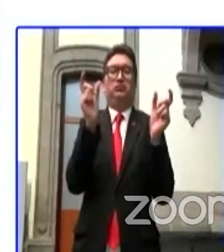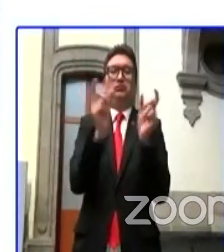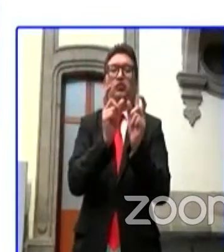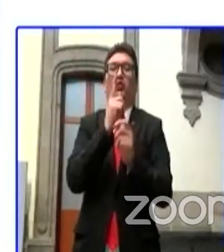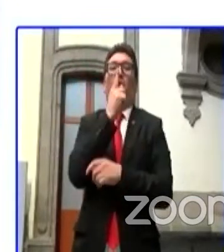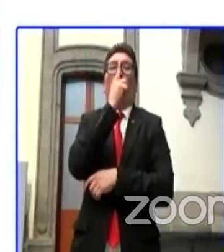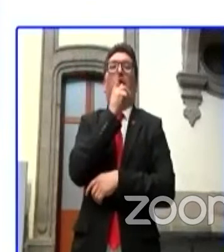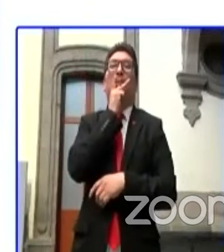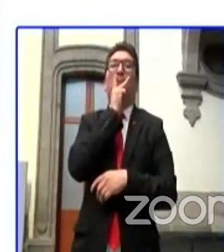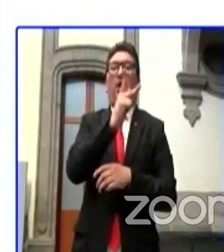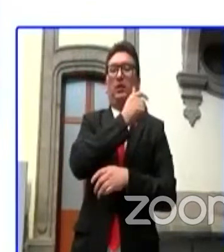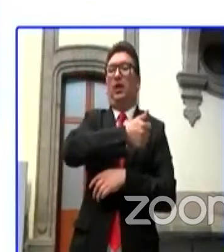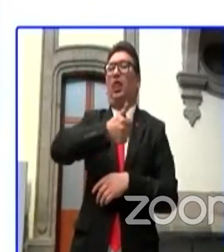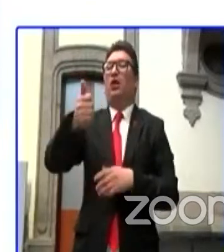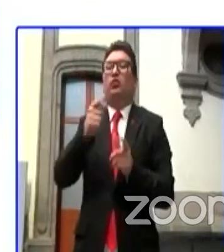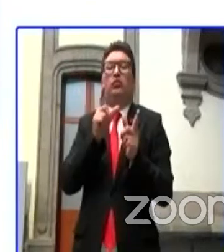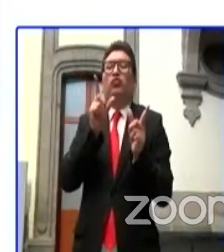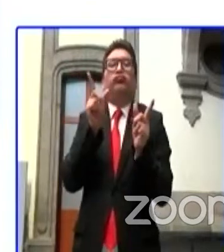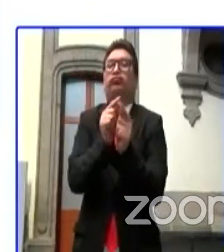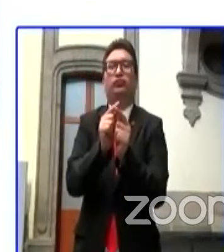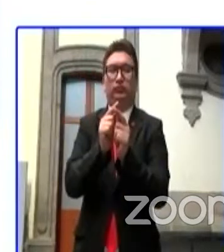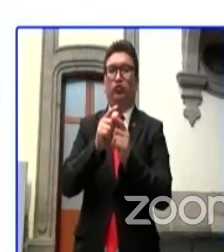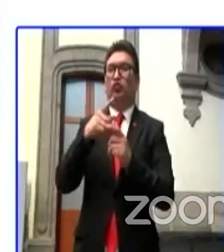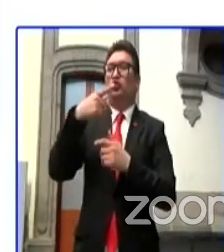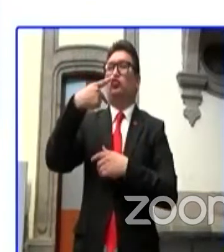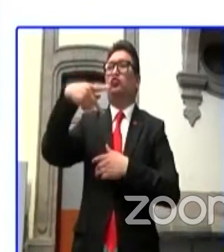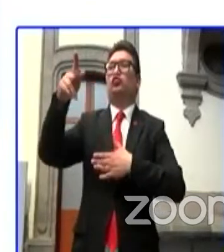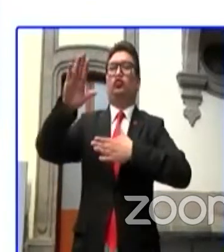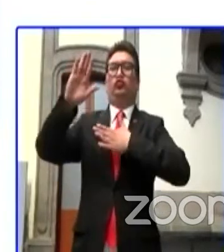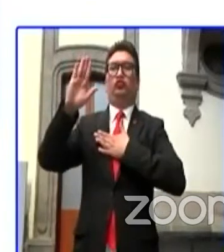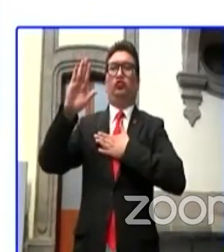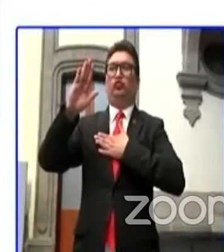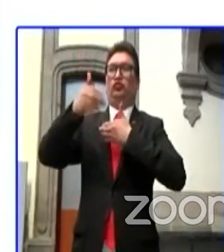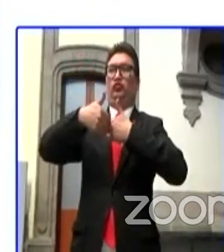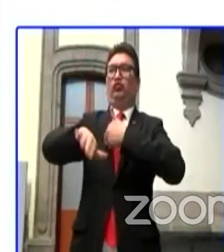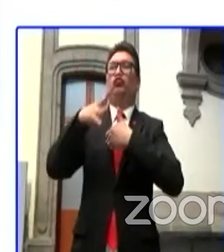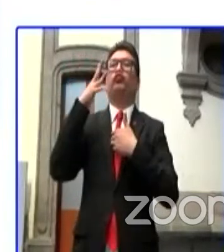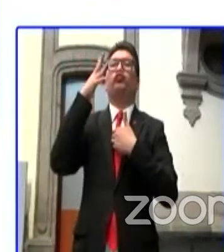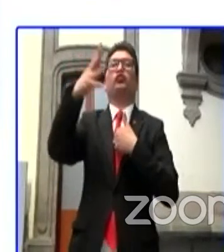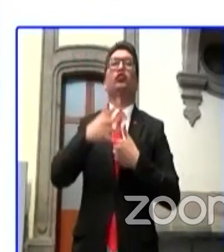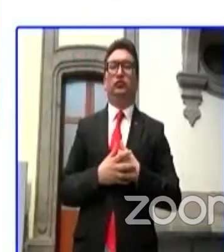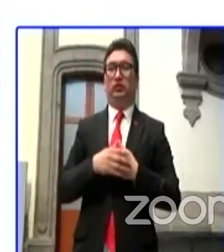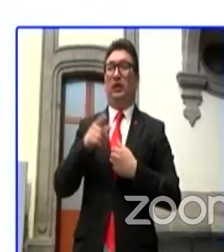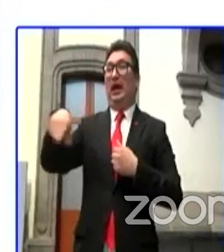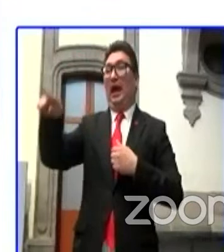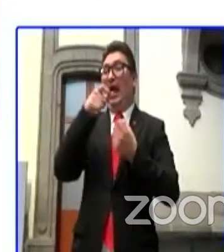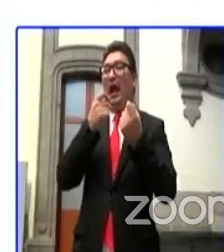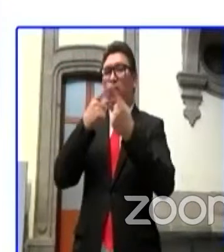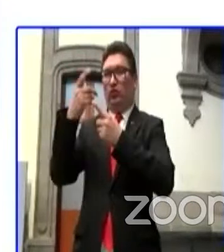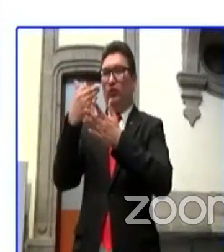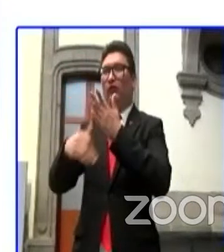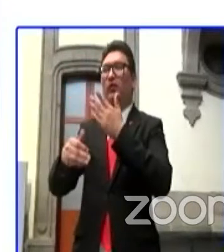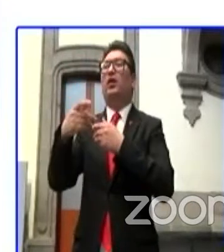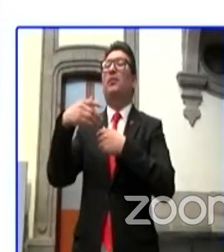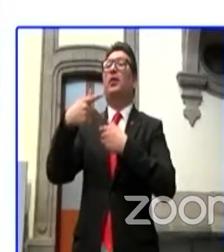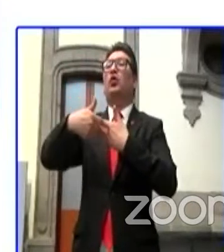pudieran resumir qué compromiso tienen para los que tienen poco tiempo y cuál sería la primera acción más urgente